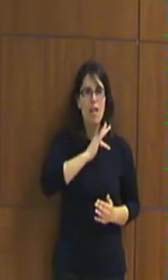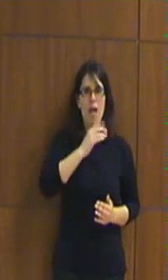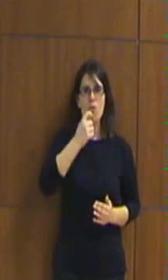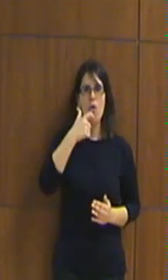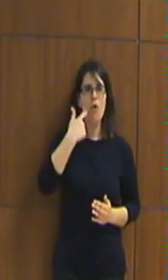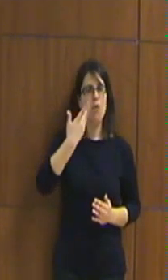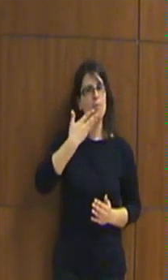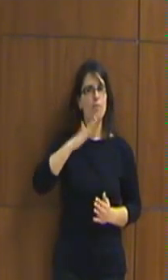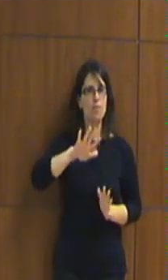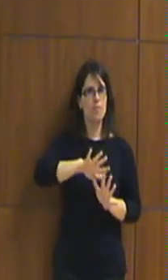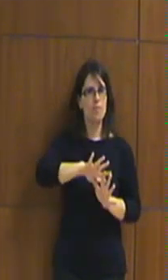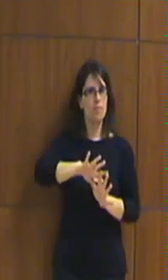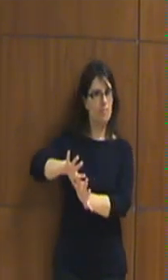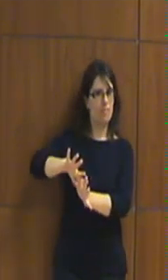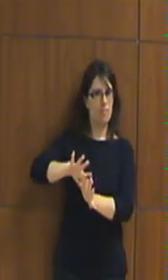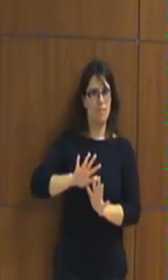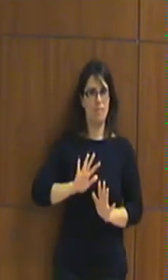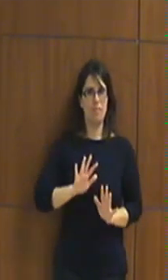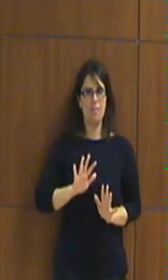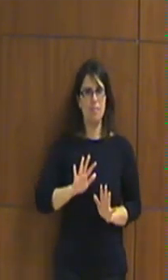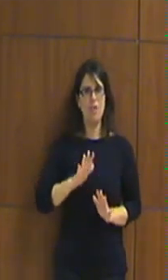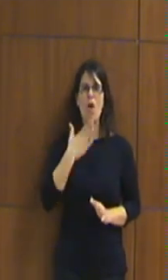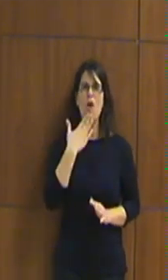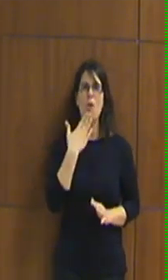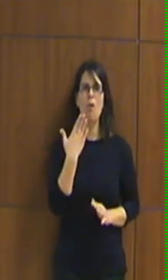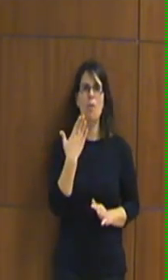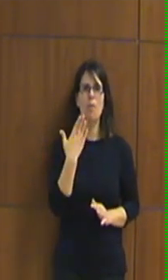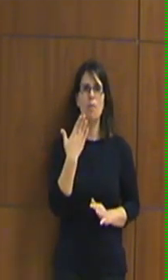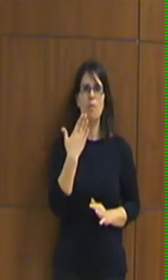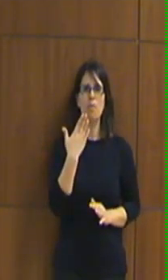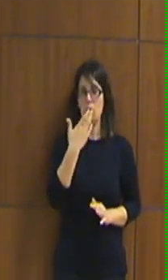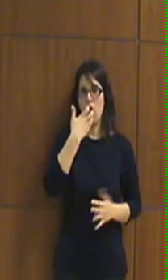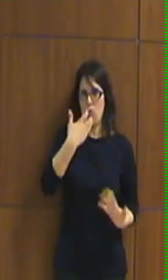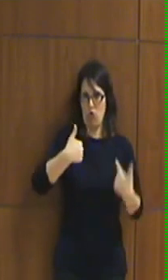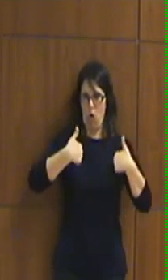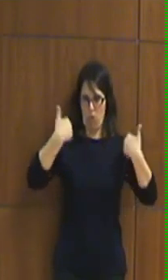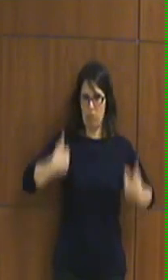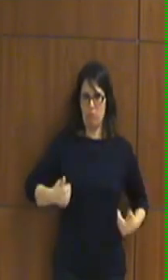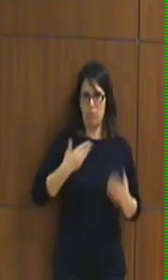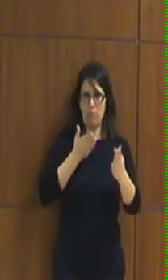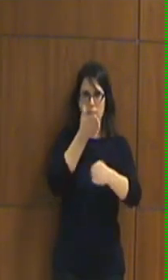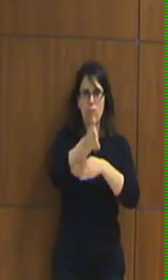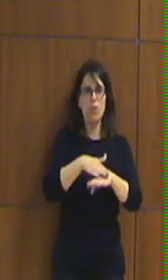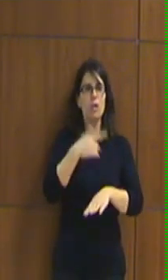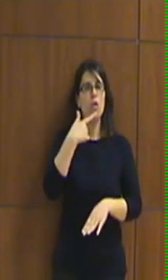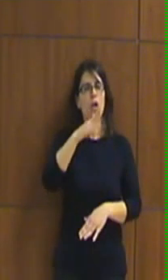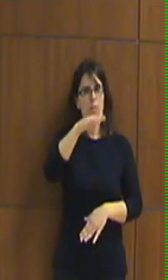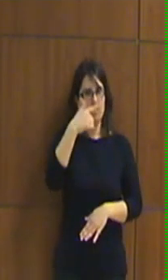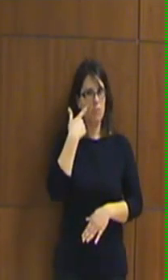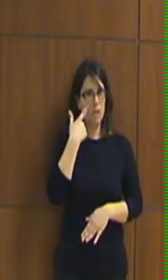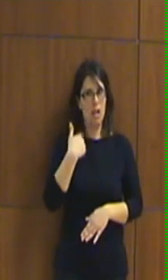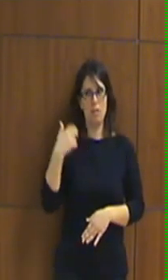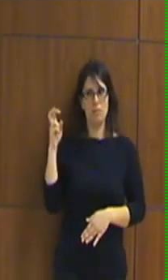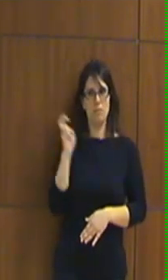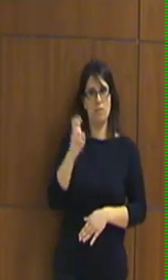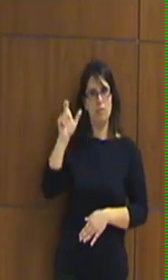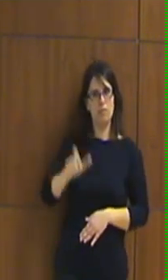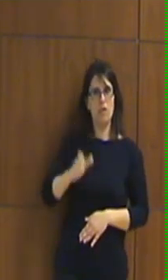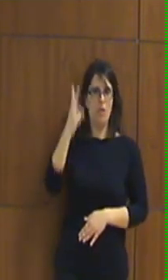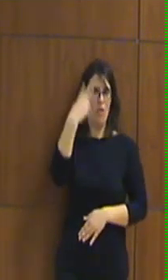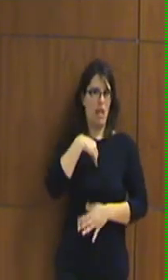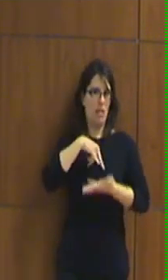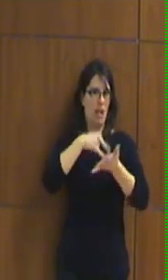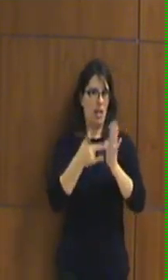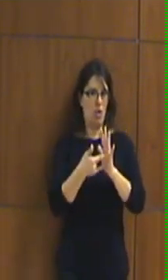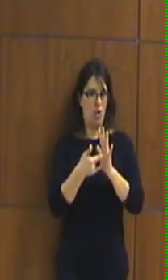lado, en el aspecto de que yo llego y digo, mira, te voy a traer un tiflo técnico, evalúa esto, y yo creo